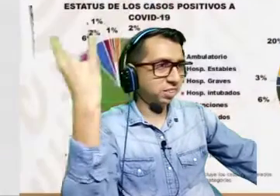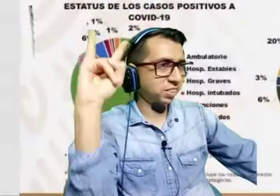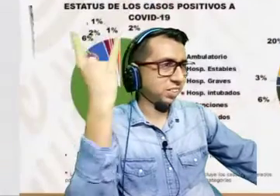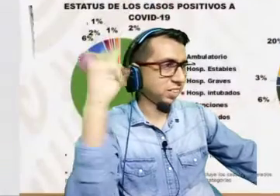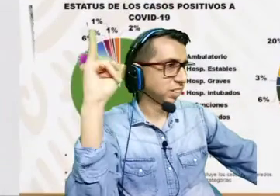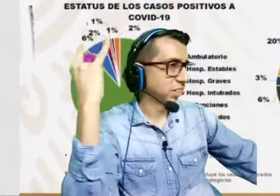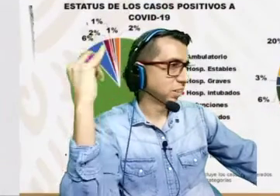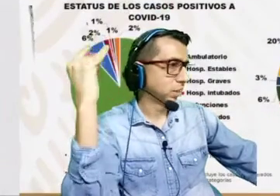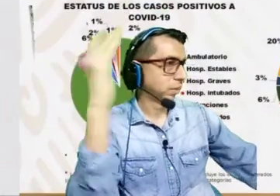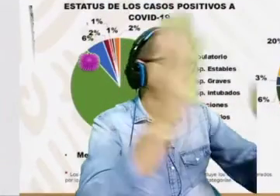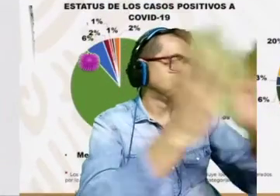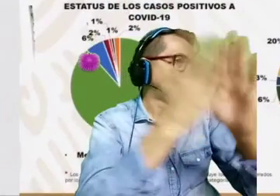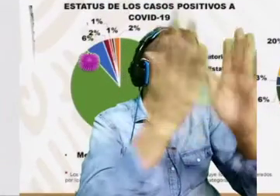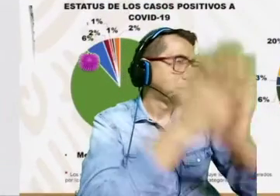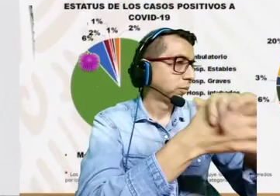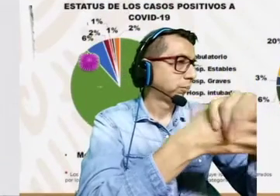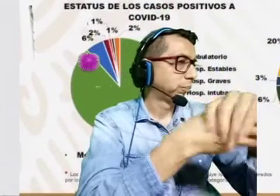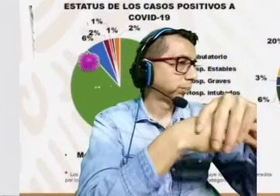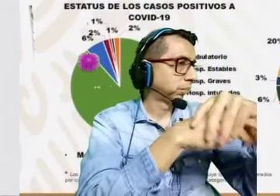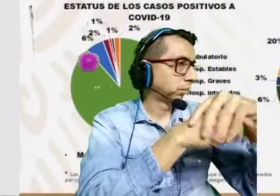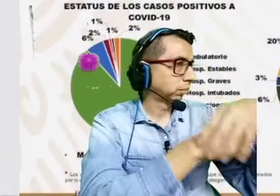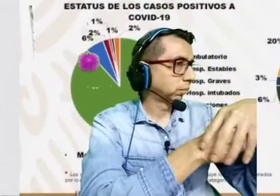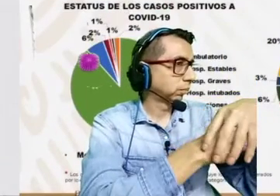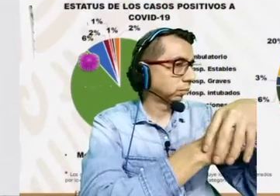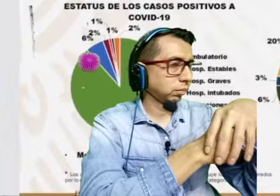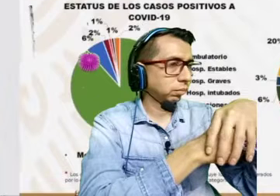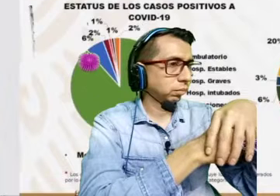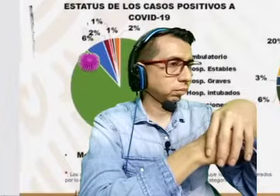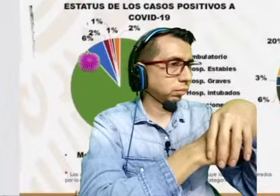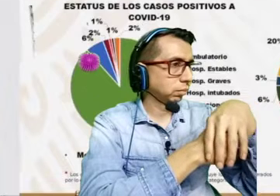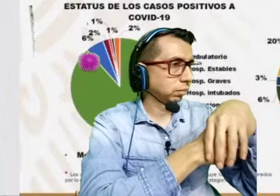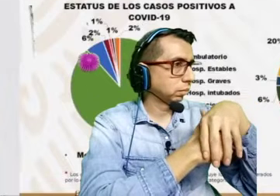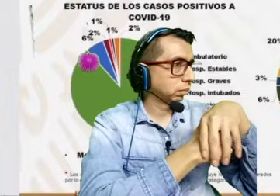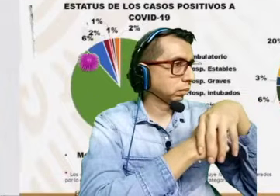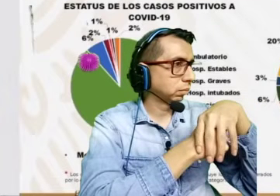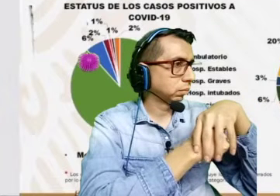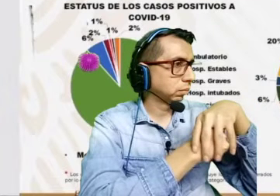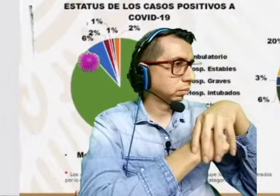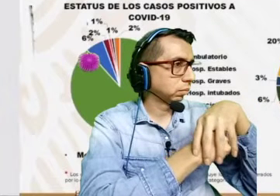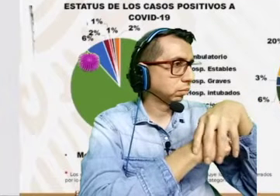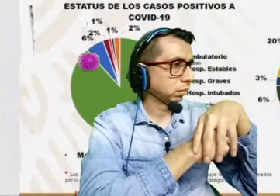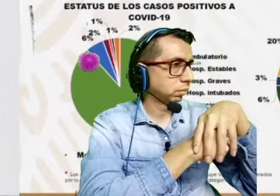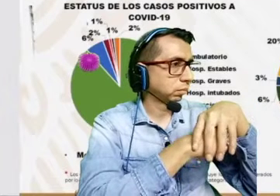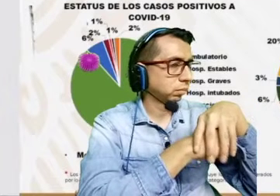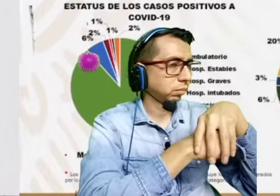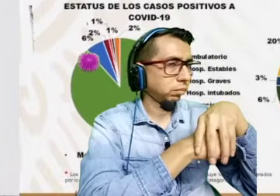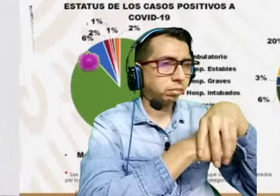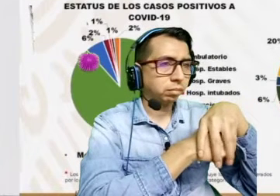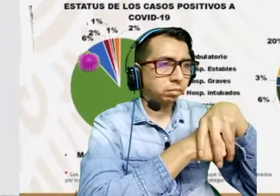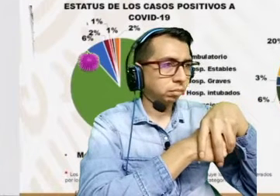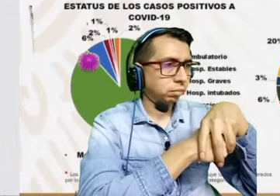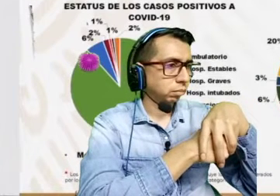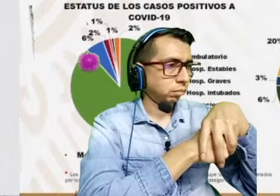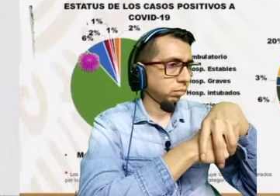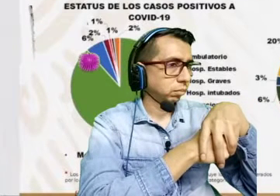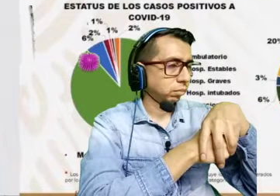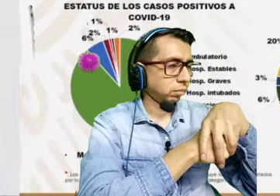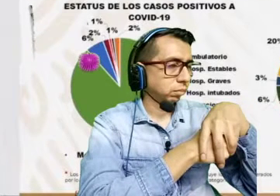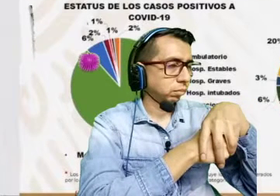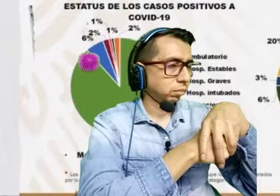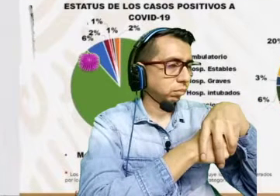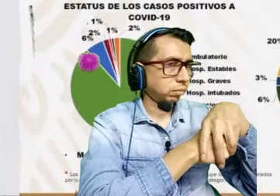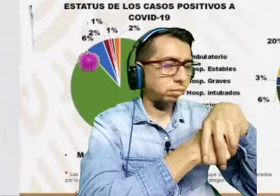251. A partir de hoy vamos a estar ahora utilizando este nuevo mapa que tiene una escala de